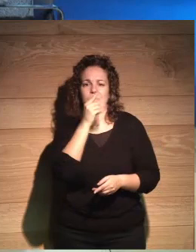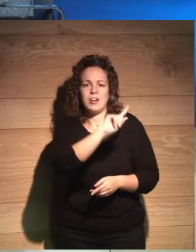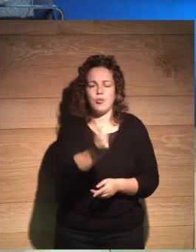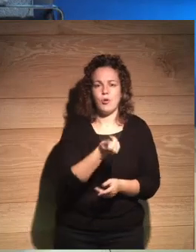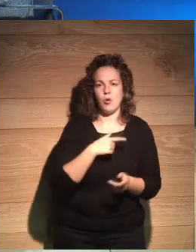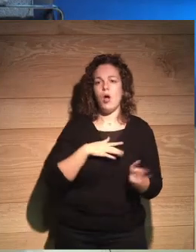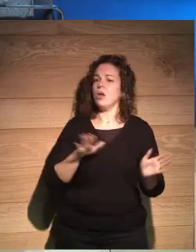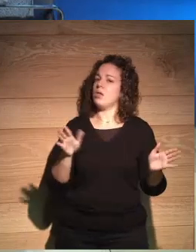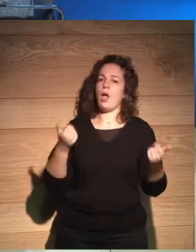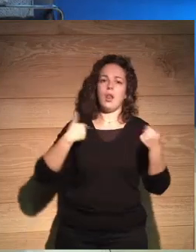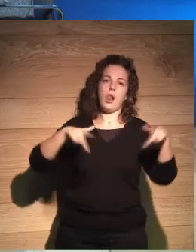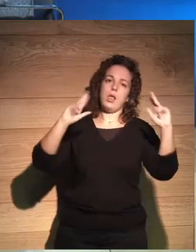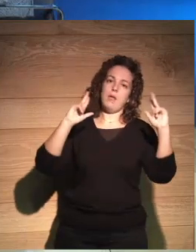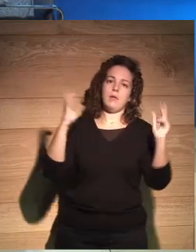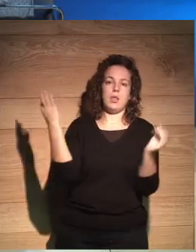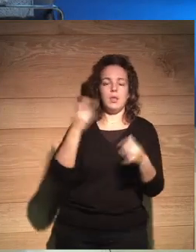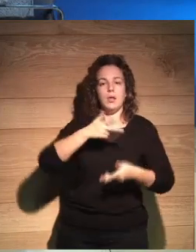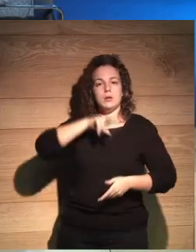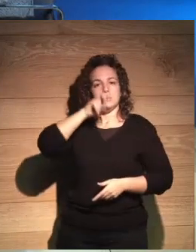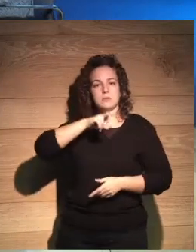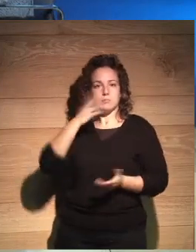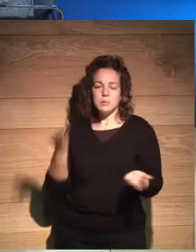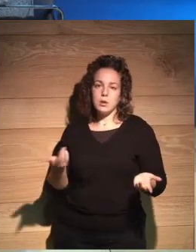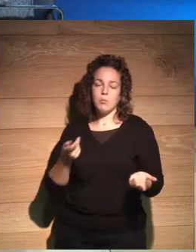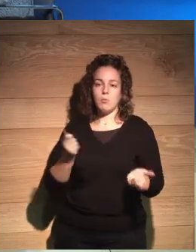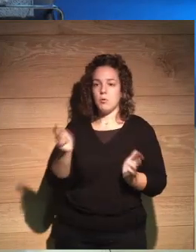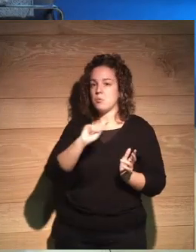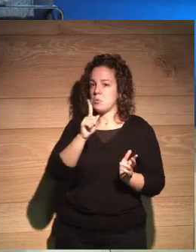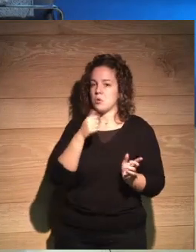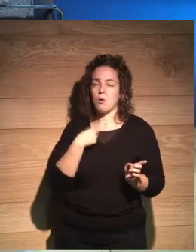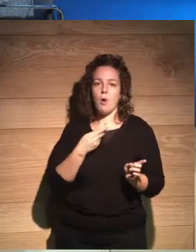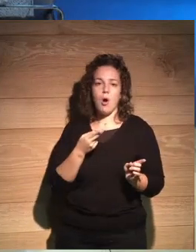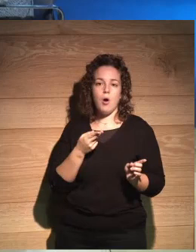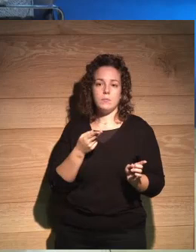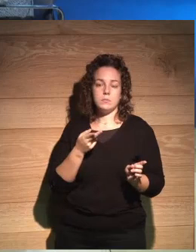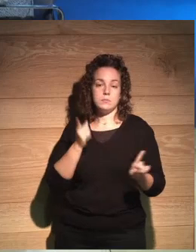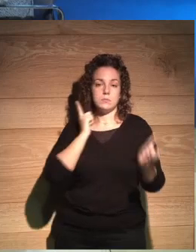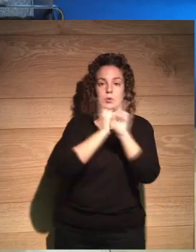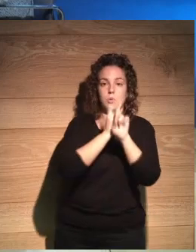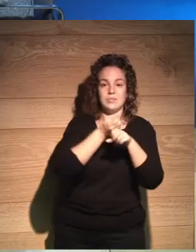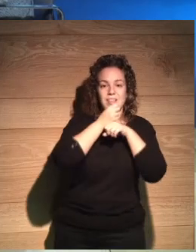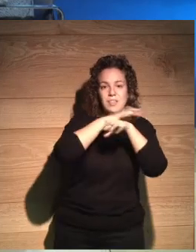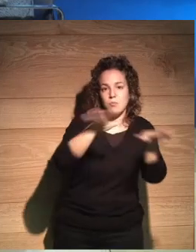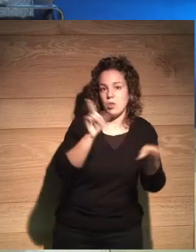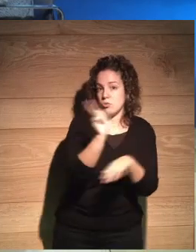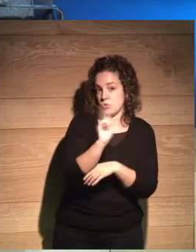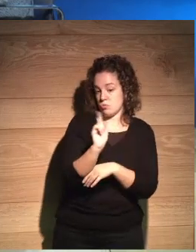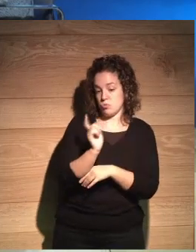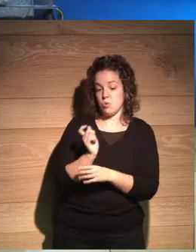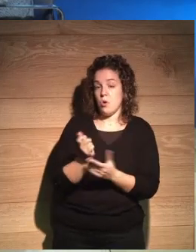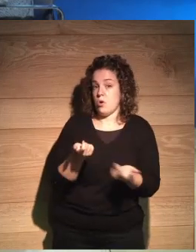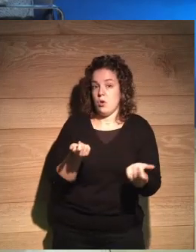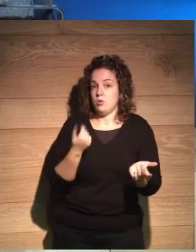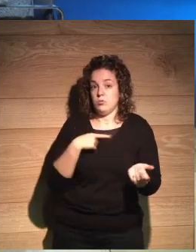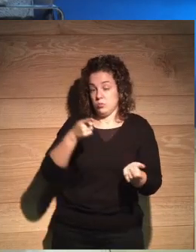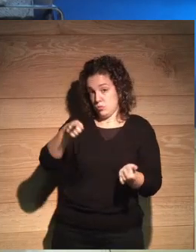que tal. Joder, macho, déjame que respire un poco. No me considero talibán de la divulgación, no. En absoluto. Yo no, y tú lo